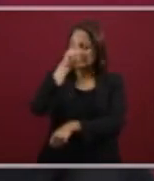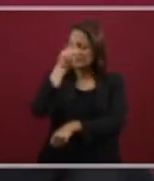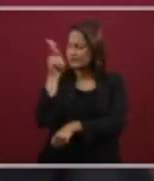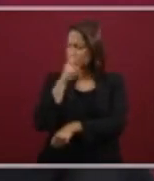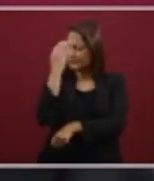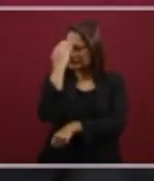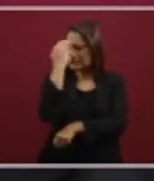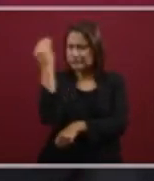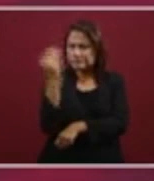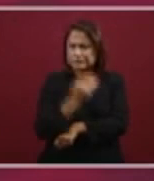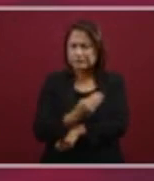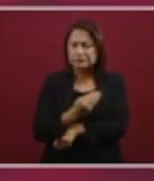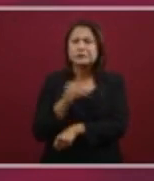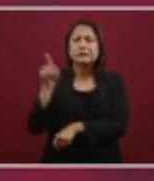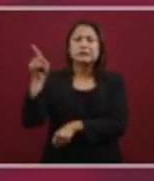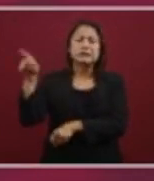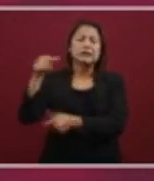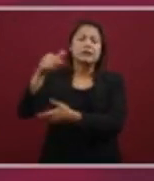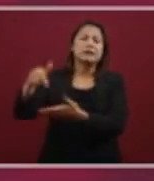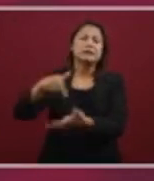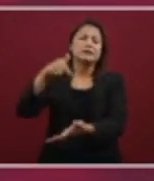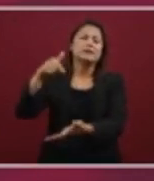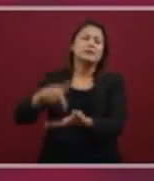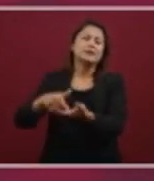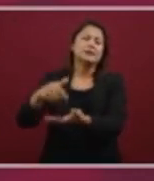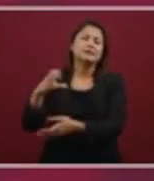en la Ciudadela.